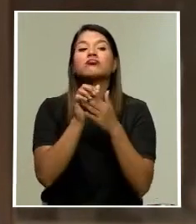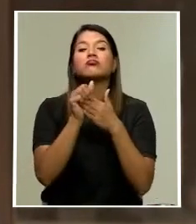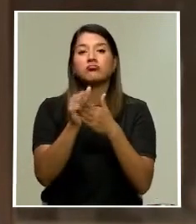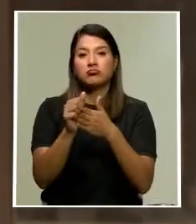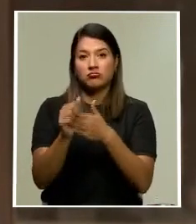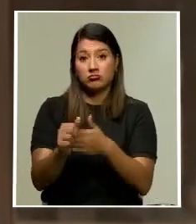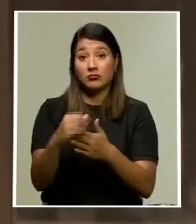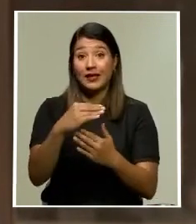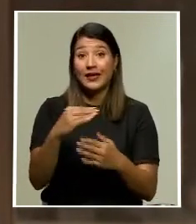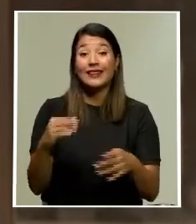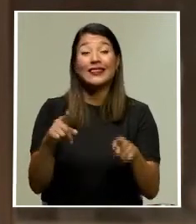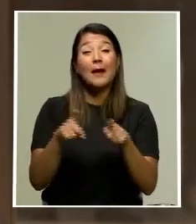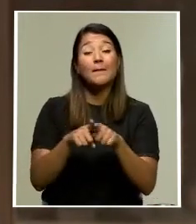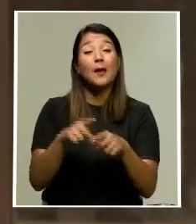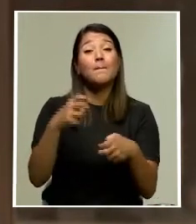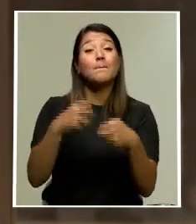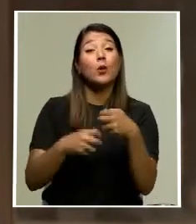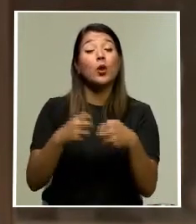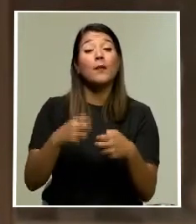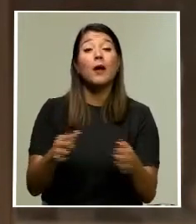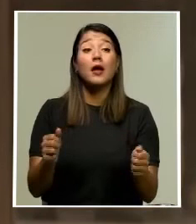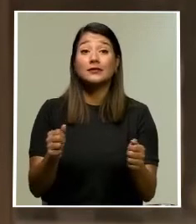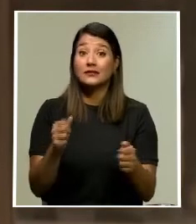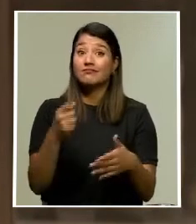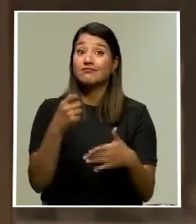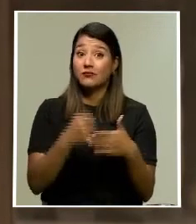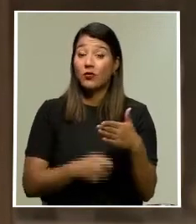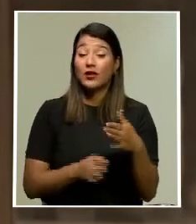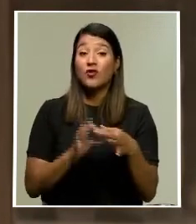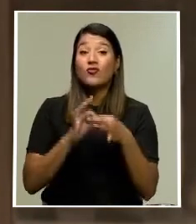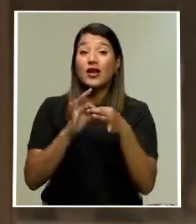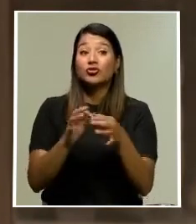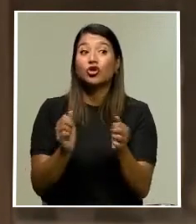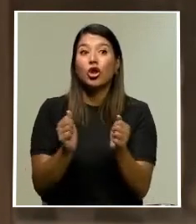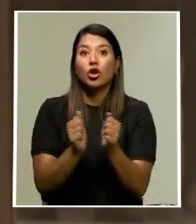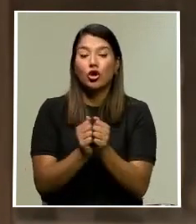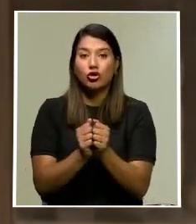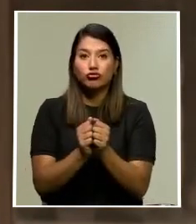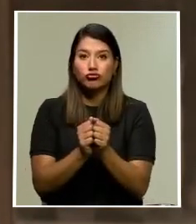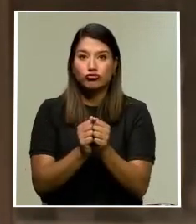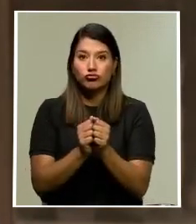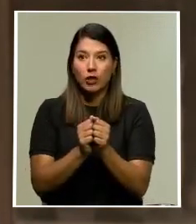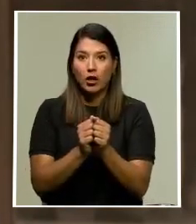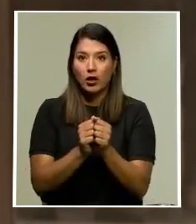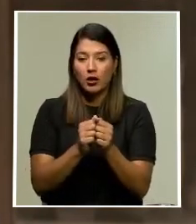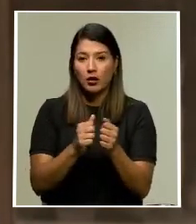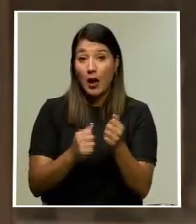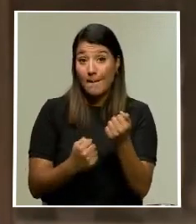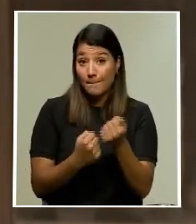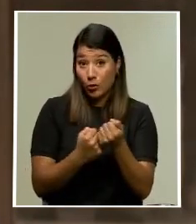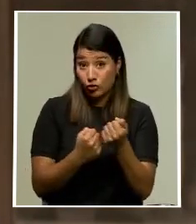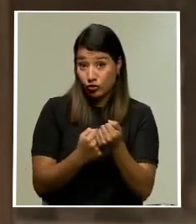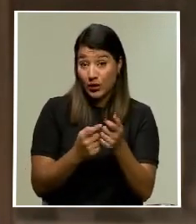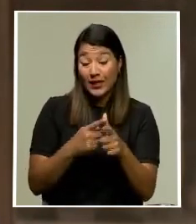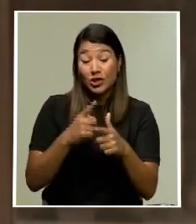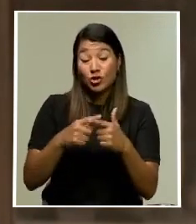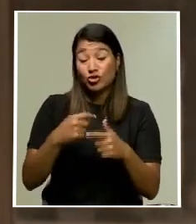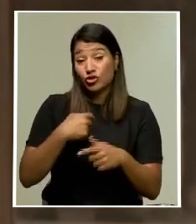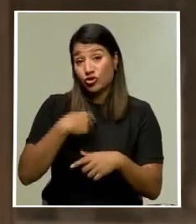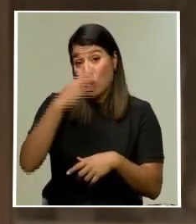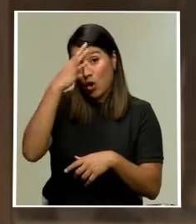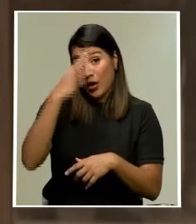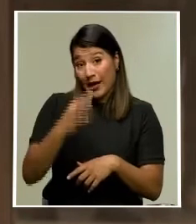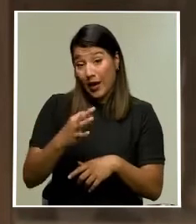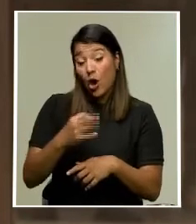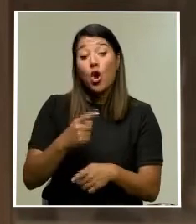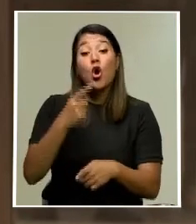va a tener problemas fuertes en cuanto a redacción. De manera que lo correcto era